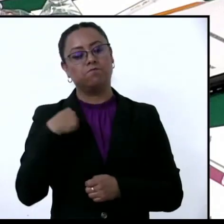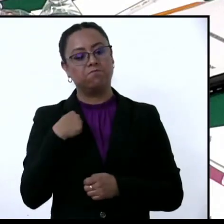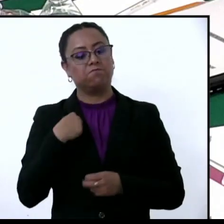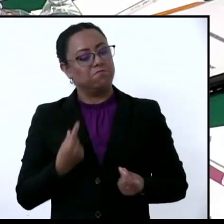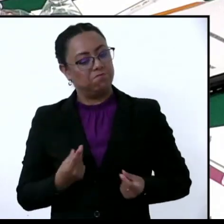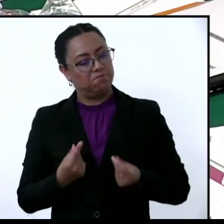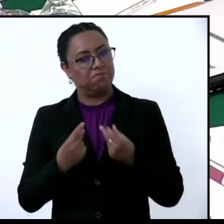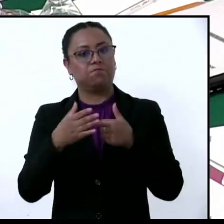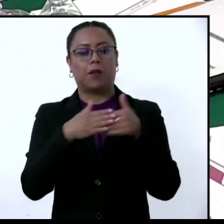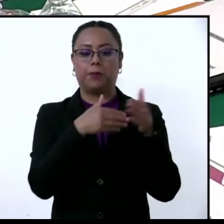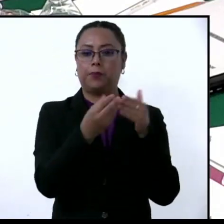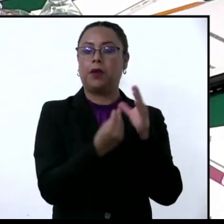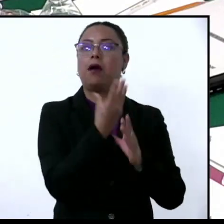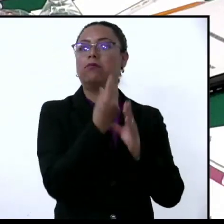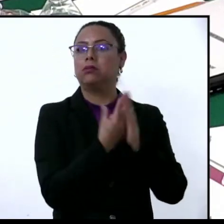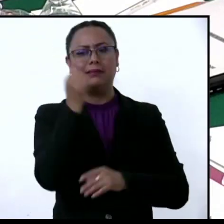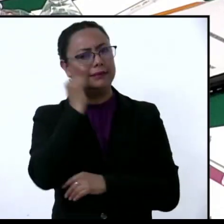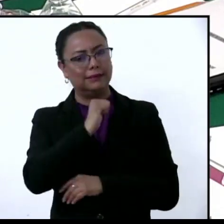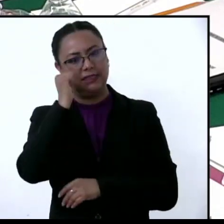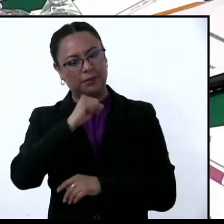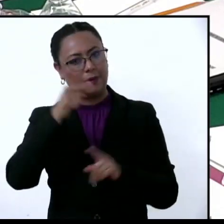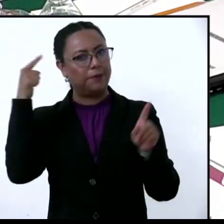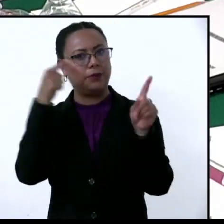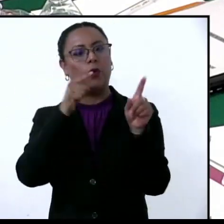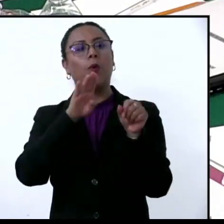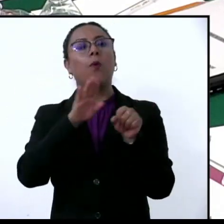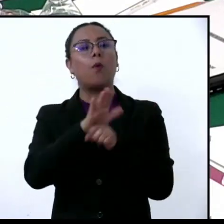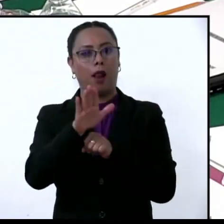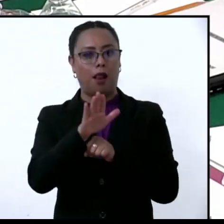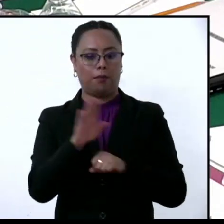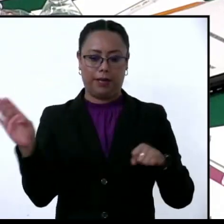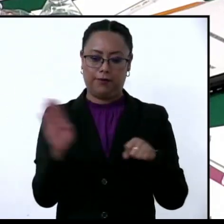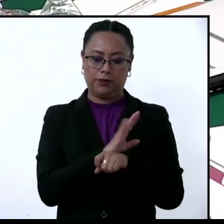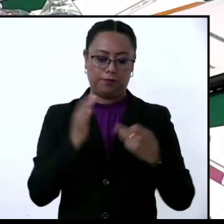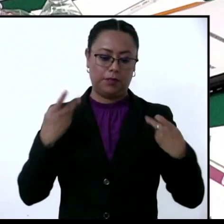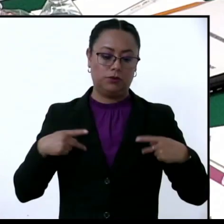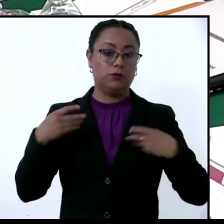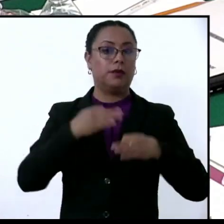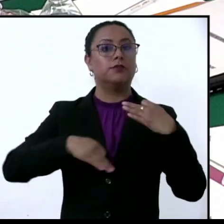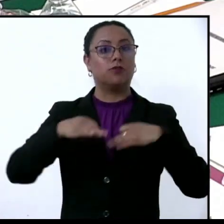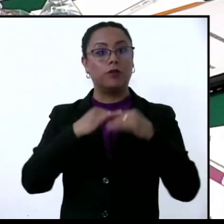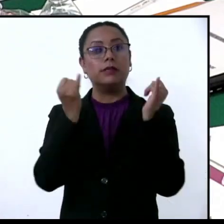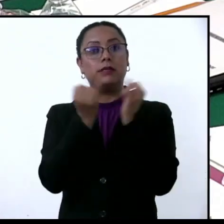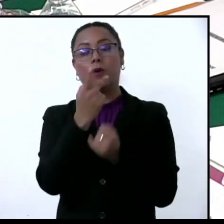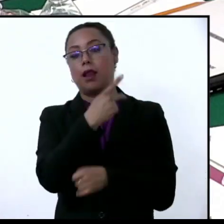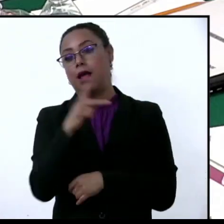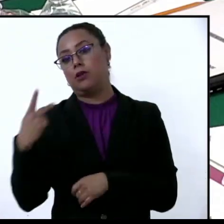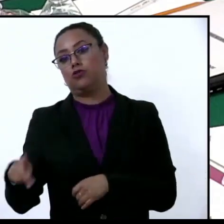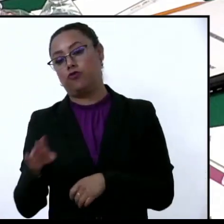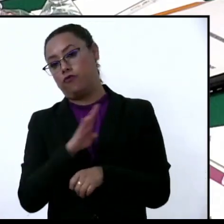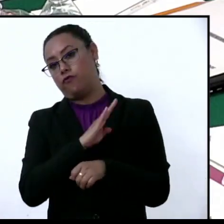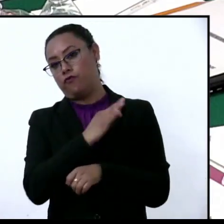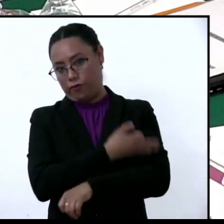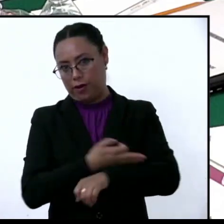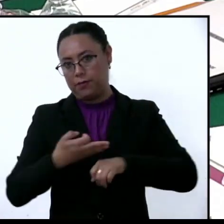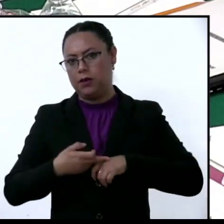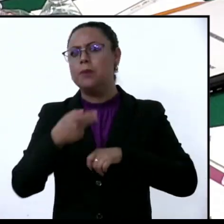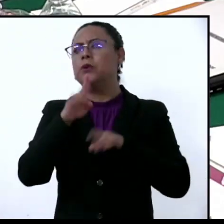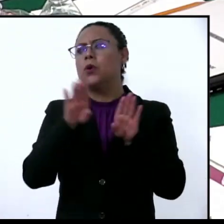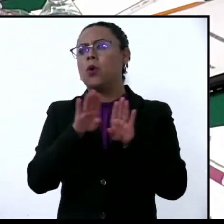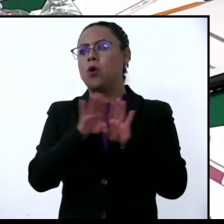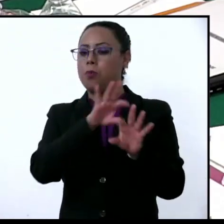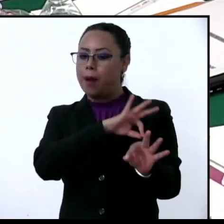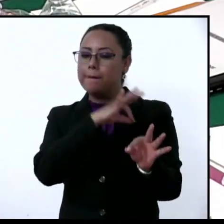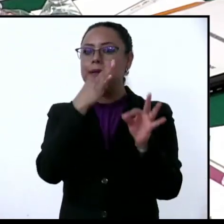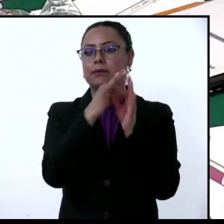las decisiones con el objetivo de beneficiar a todos los ciudadanos y sus familias a través del ejercicio del derecho al